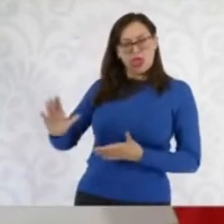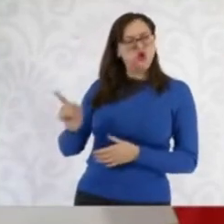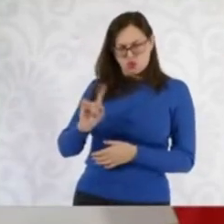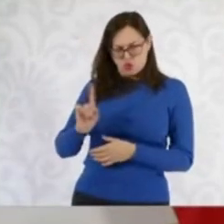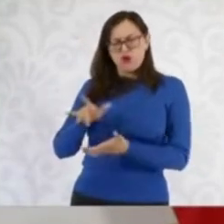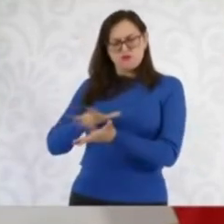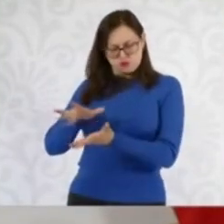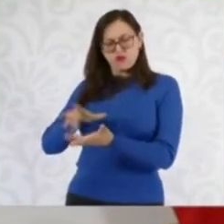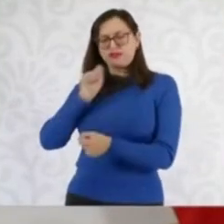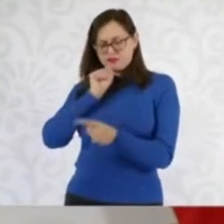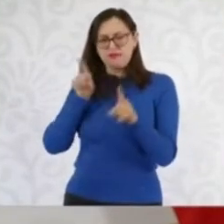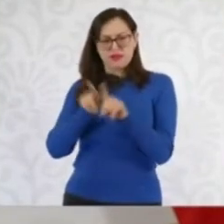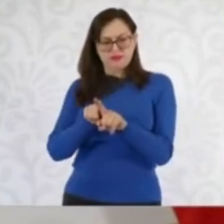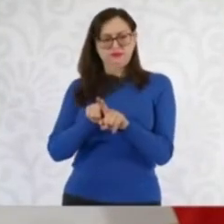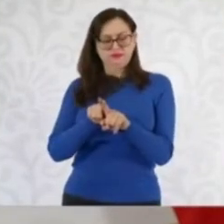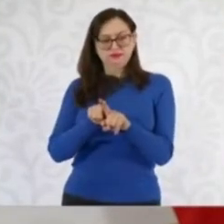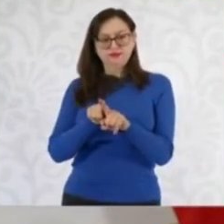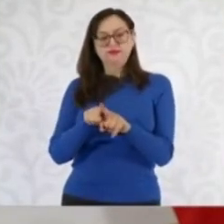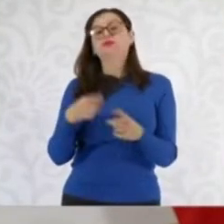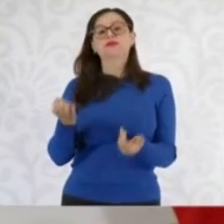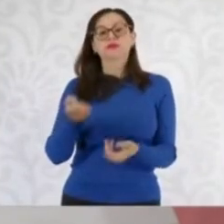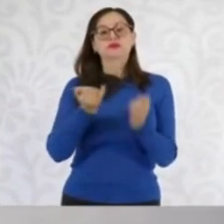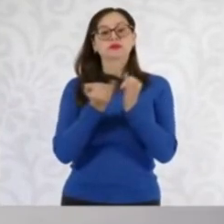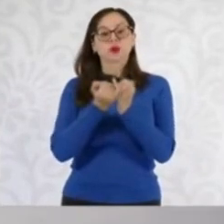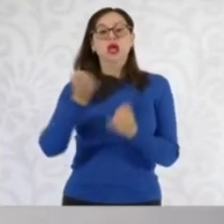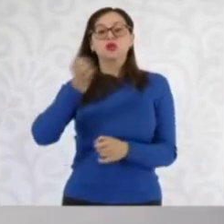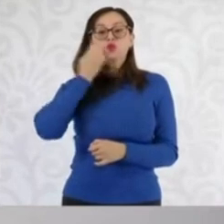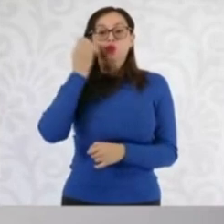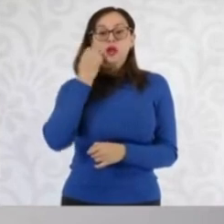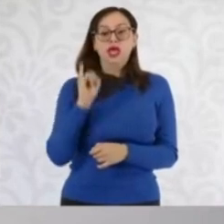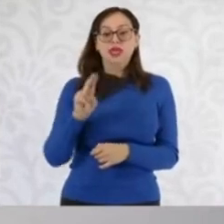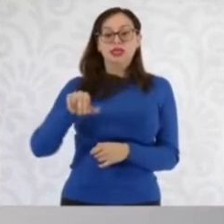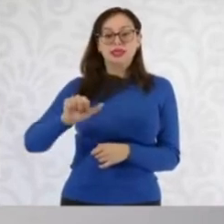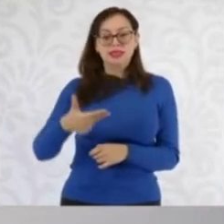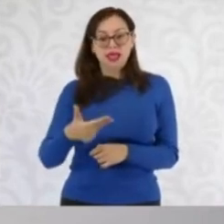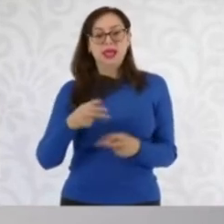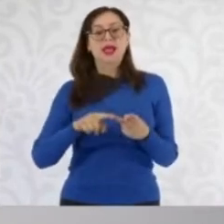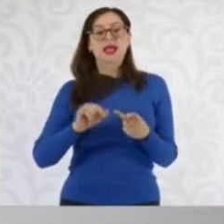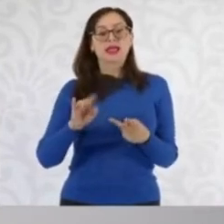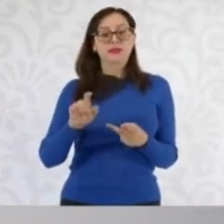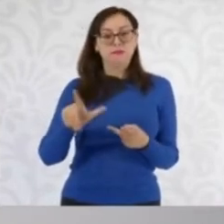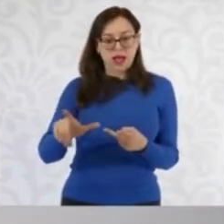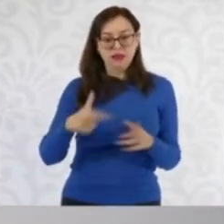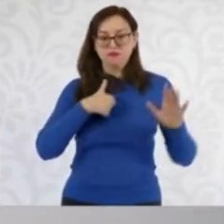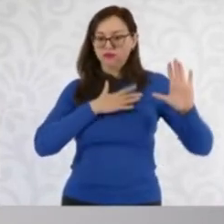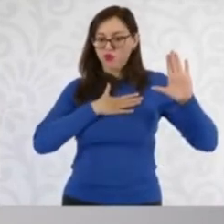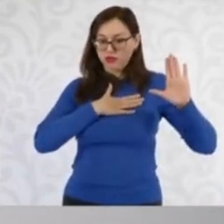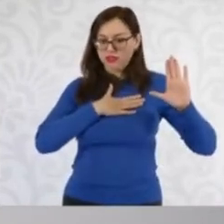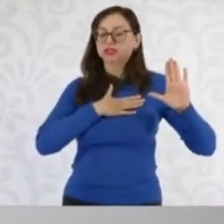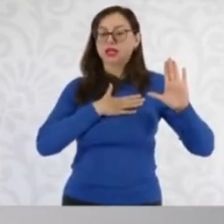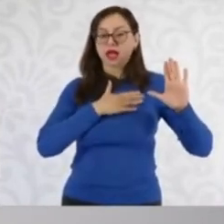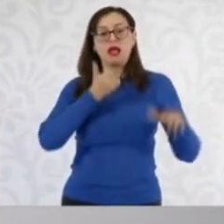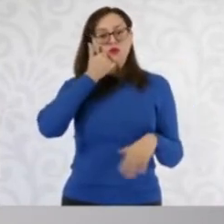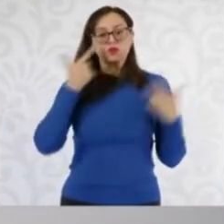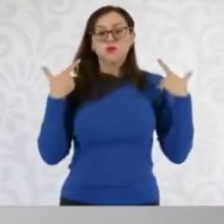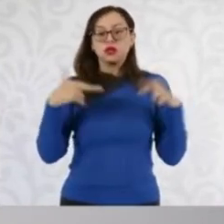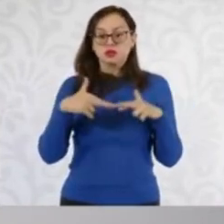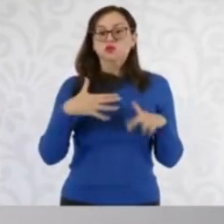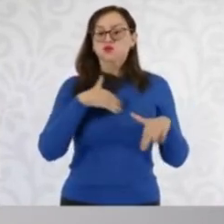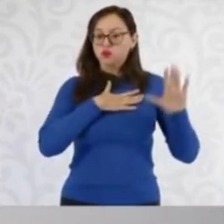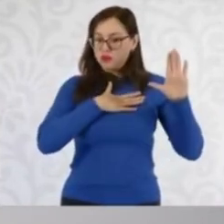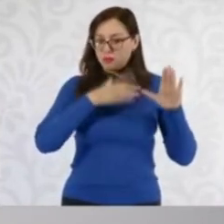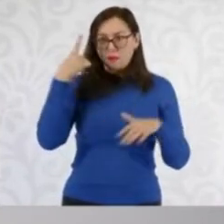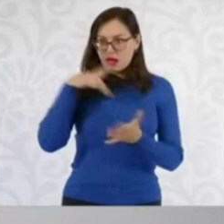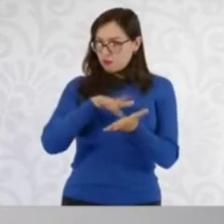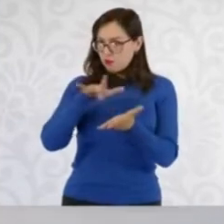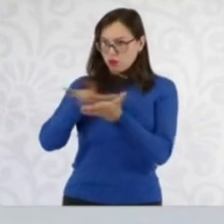venga. Hay un plan para apoyar a las escuelas del INA y del IMBAL, que fue un compromiso que yo establecí a través de Claudia con los estudiantes y los profesores. También